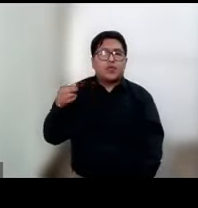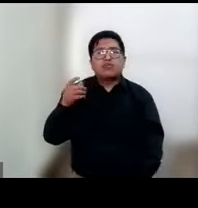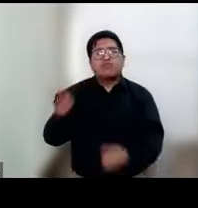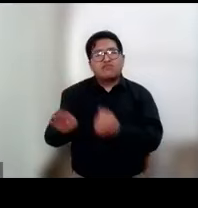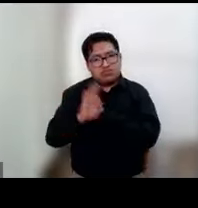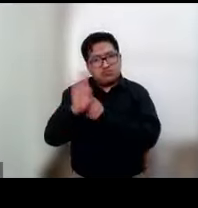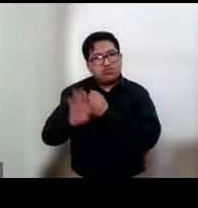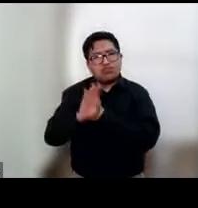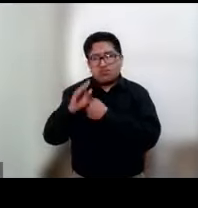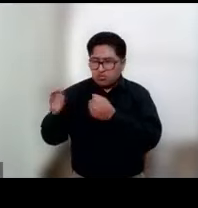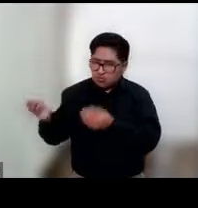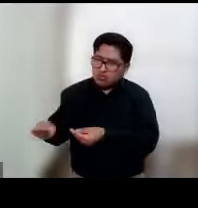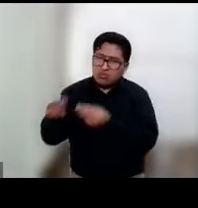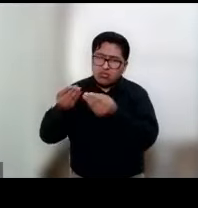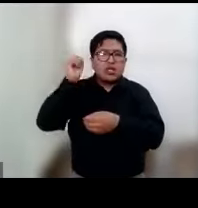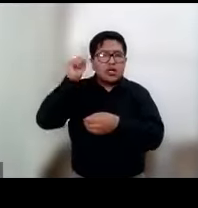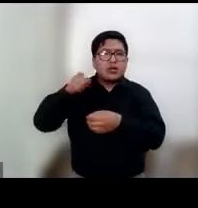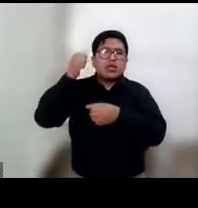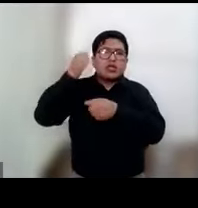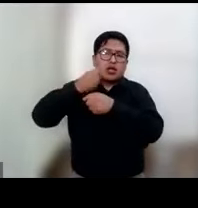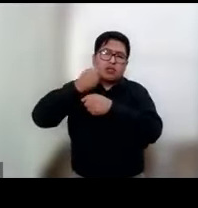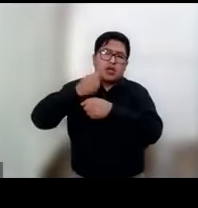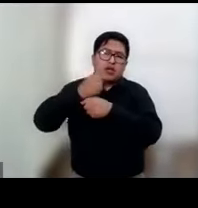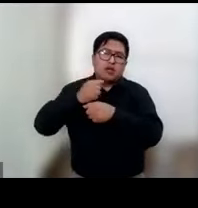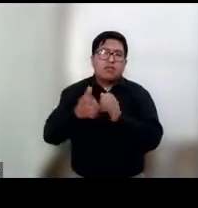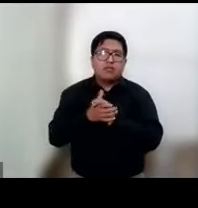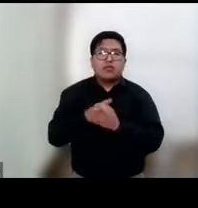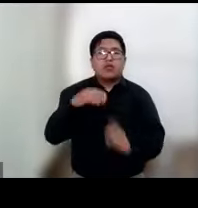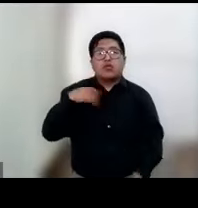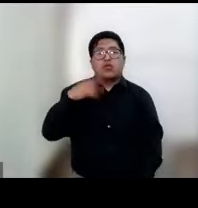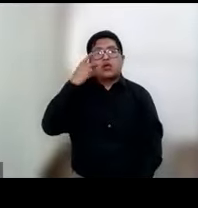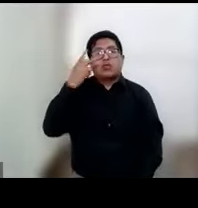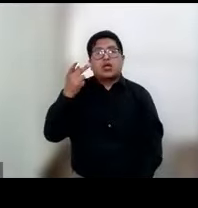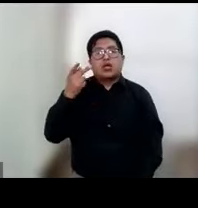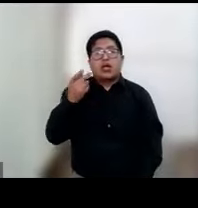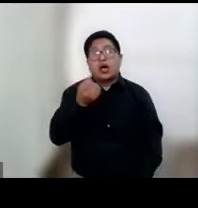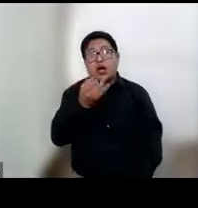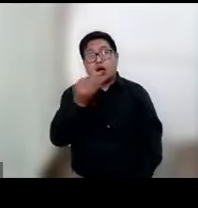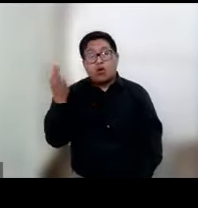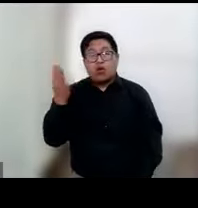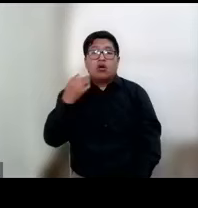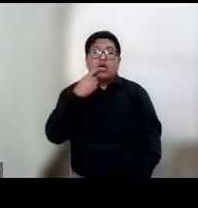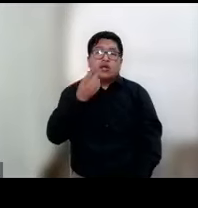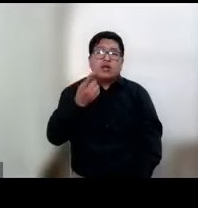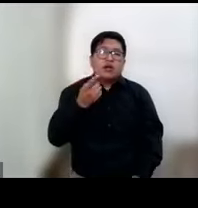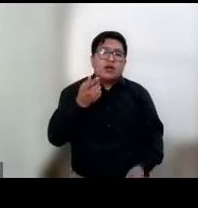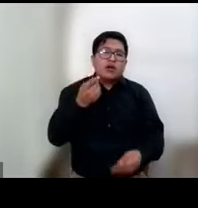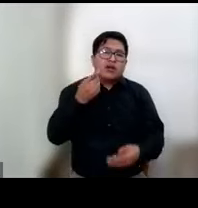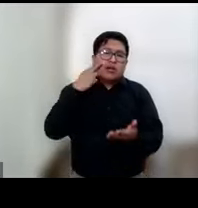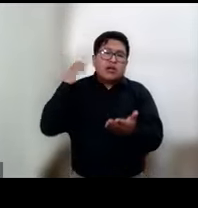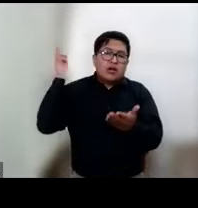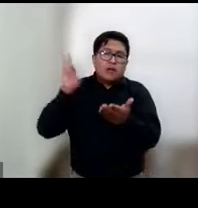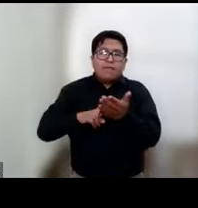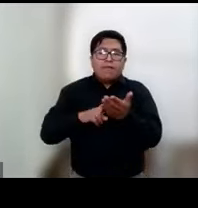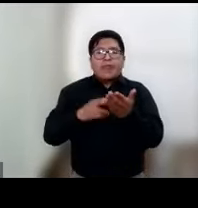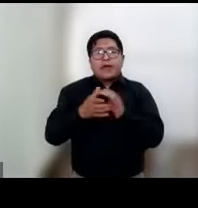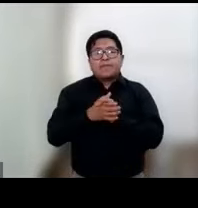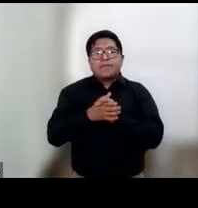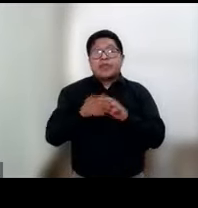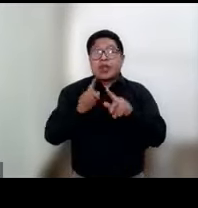reincorporación en algunos casos en los mejores de los casos están reconocidos las reincorporaciones pero no los salarios